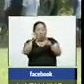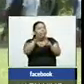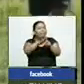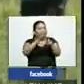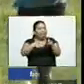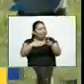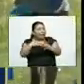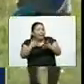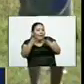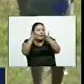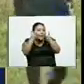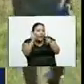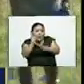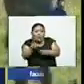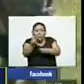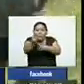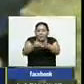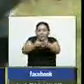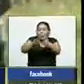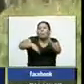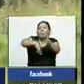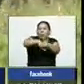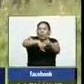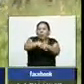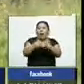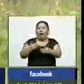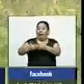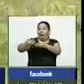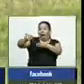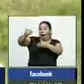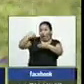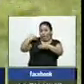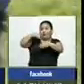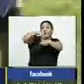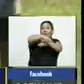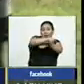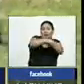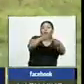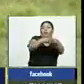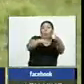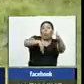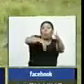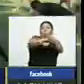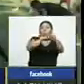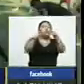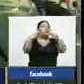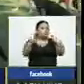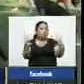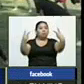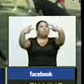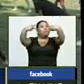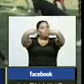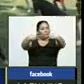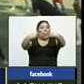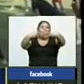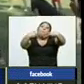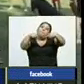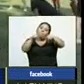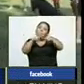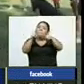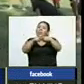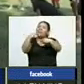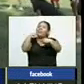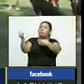expectativas para el próximo torneo. Y es que el certamen pasado, el equipo norteño, llegó a cuartos de final, pero fueron eliminados por el